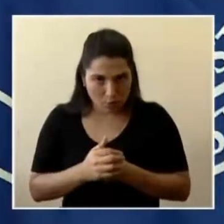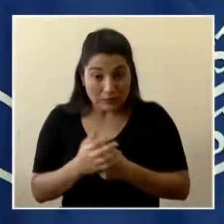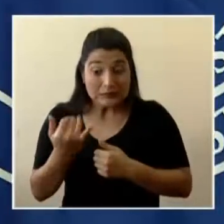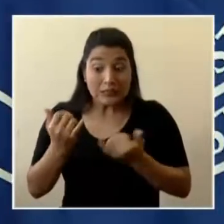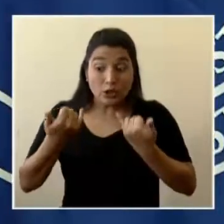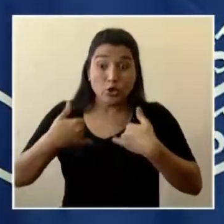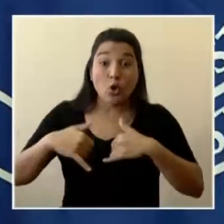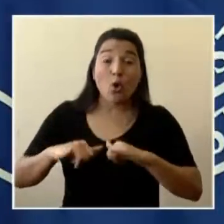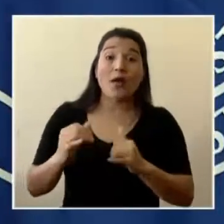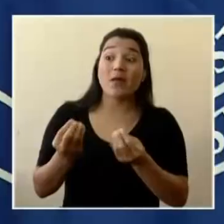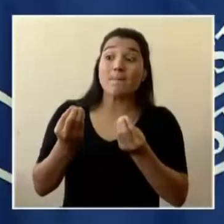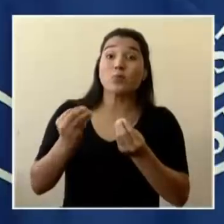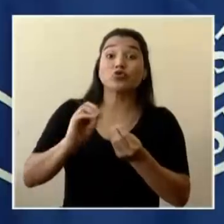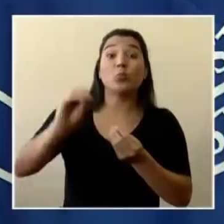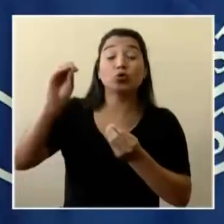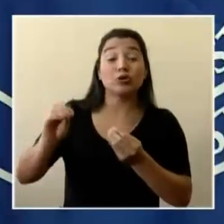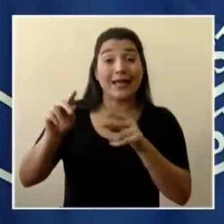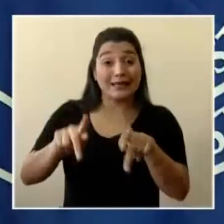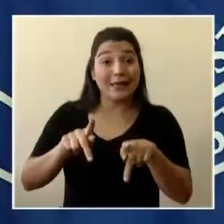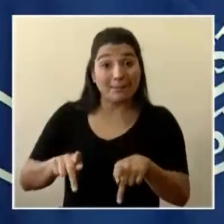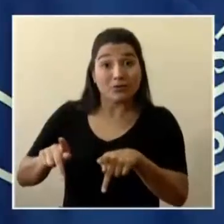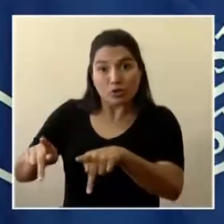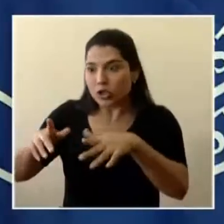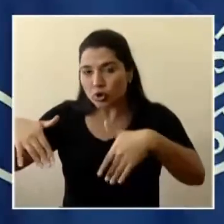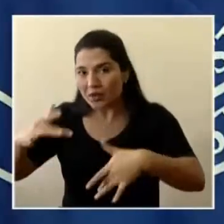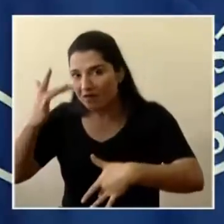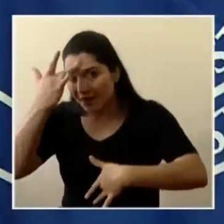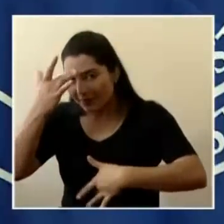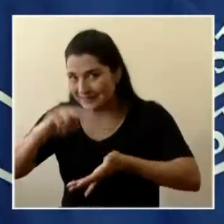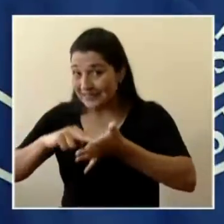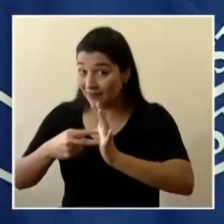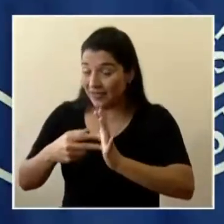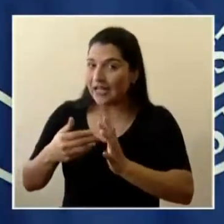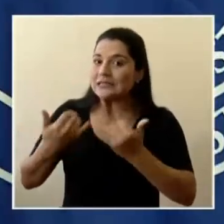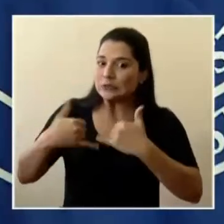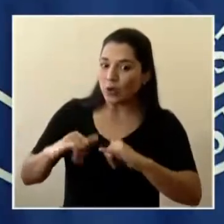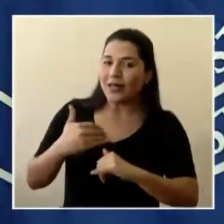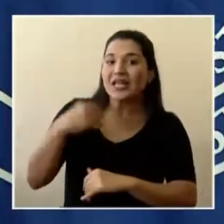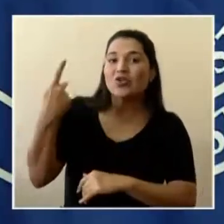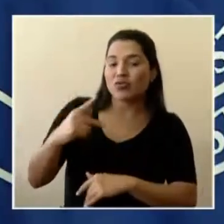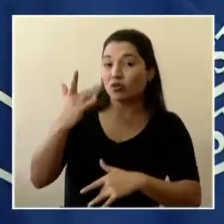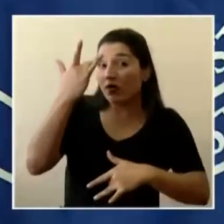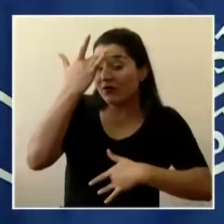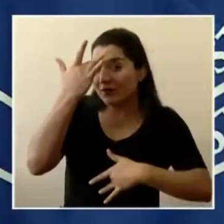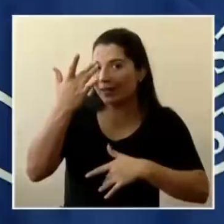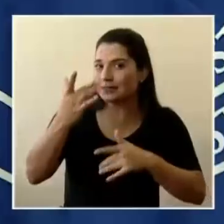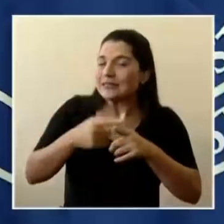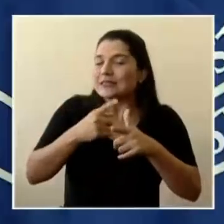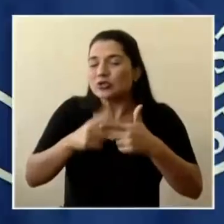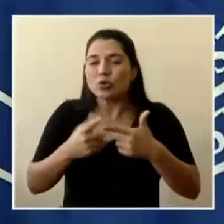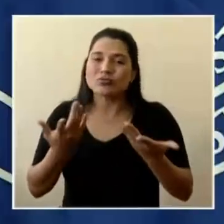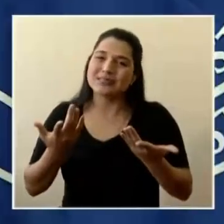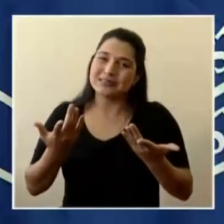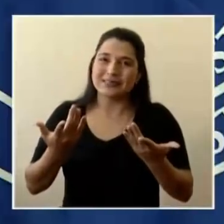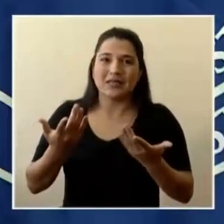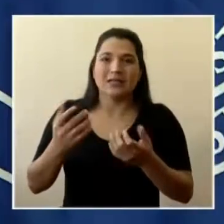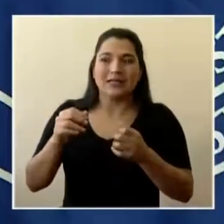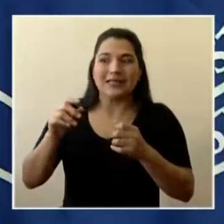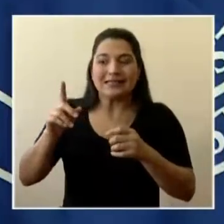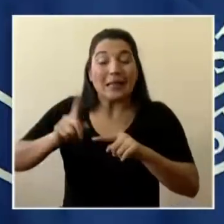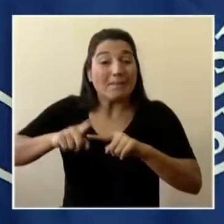susceptible, pues en realidad tendremos que ir retomando de forma más paulatina todo lo que es la actividad comercial, pero eso solamente cuando hagamos esas valoraciones que